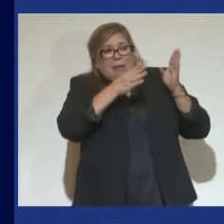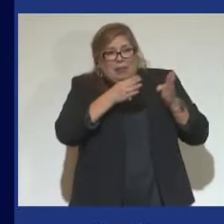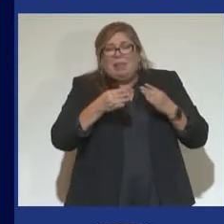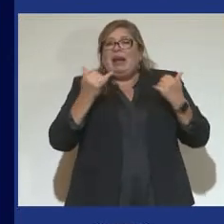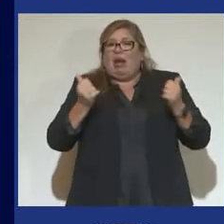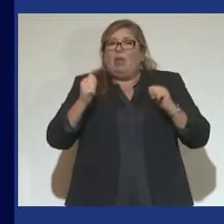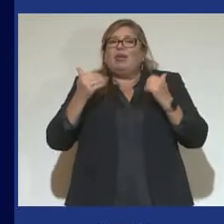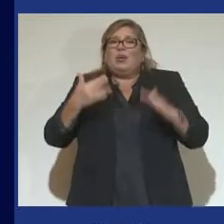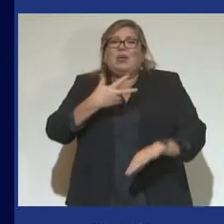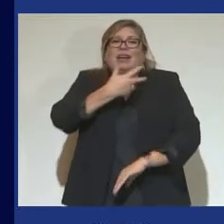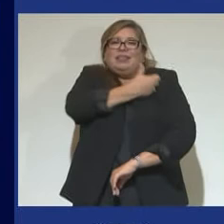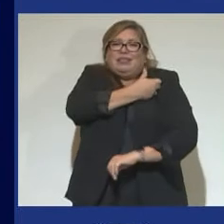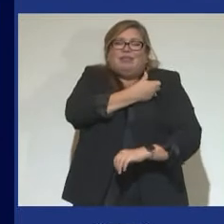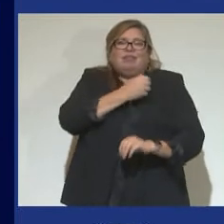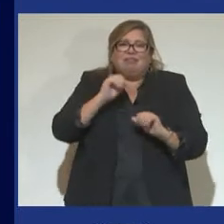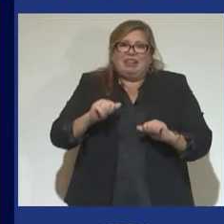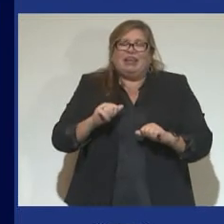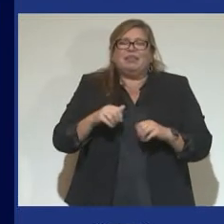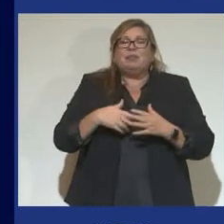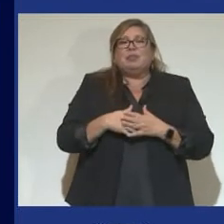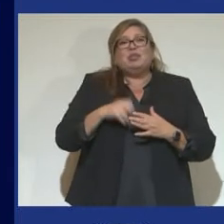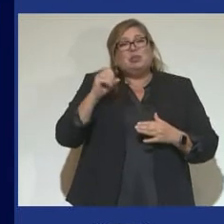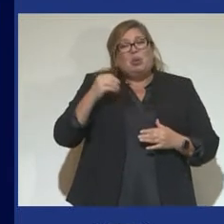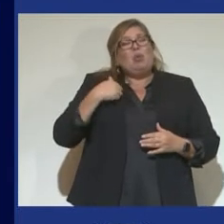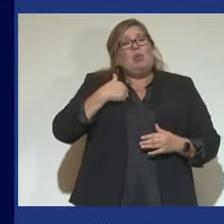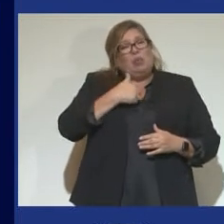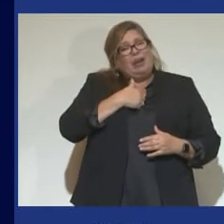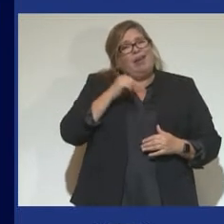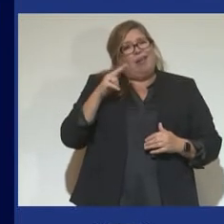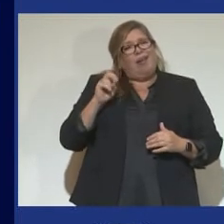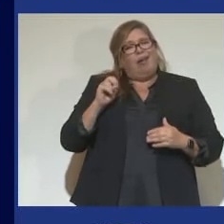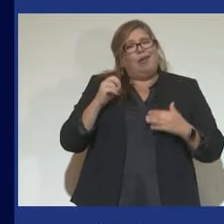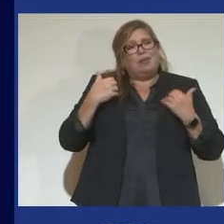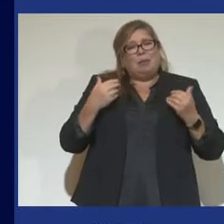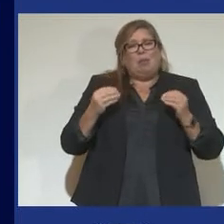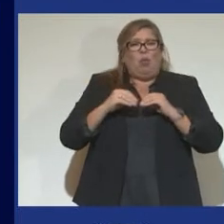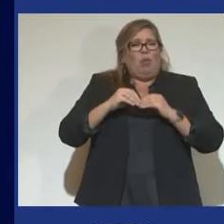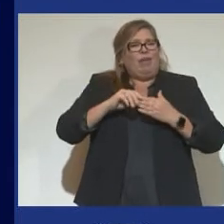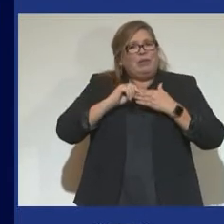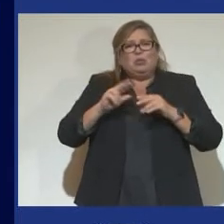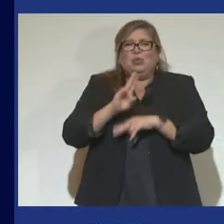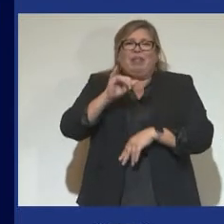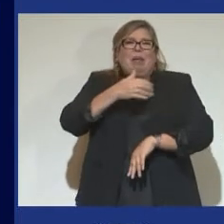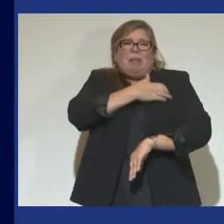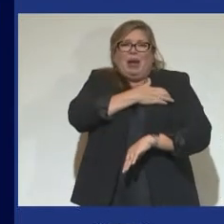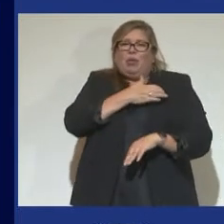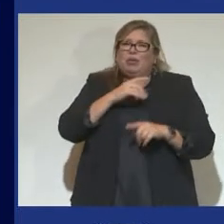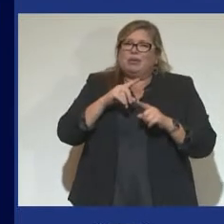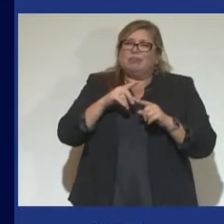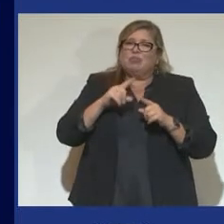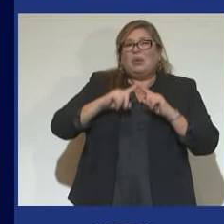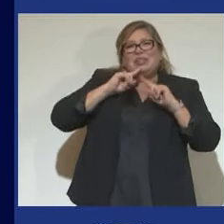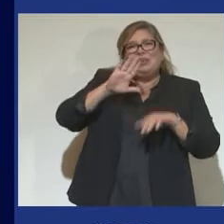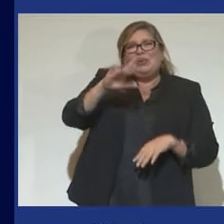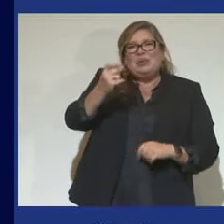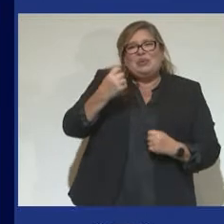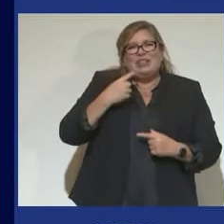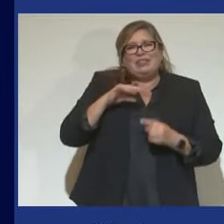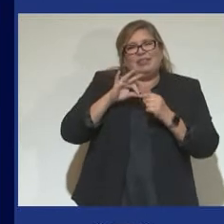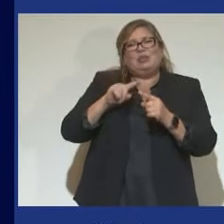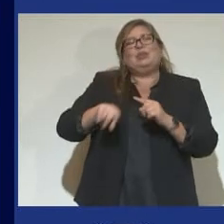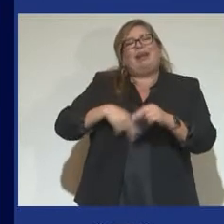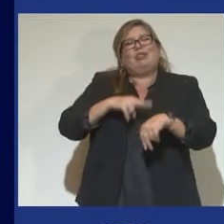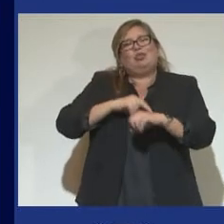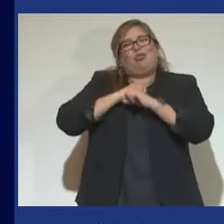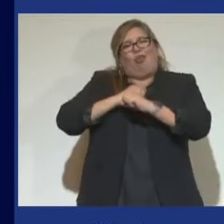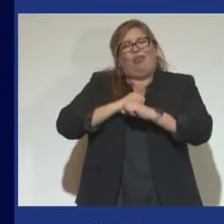o laborales donde esas personas pueden empezar a entregar y administrar la vacuna para responder a esa pregunta que usted